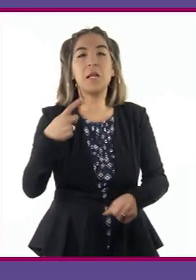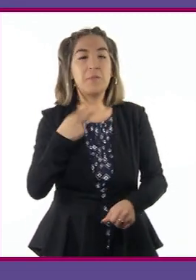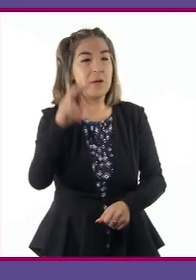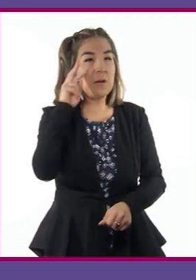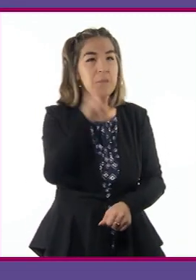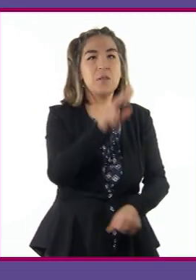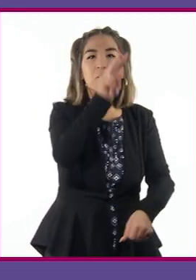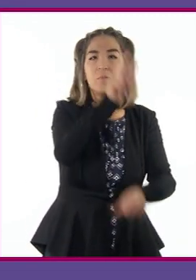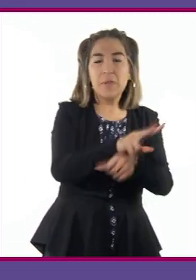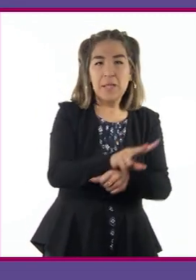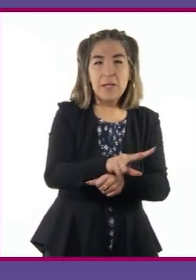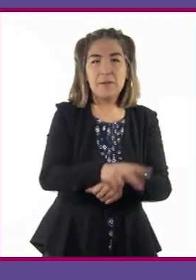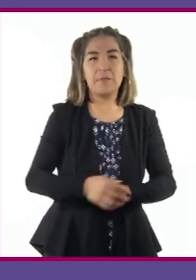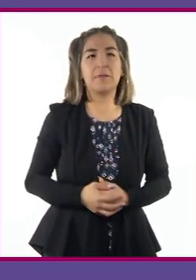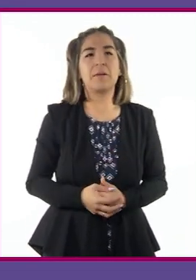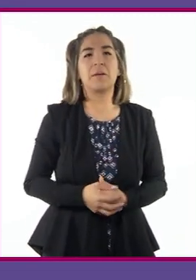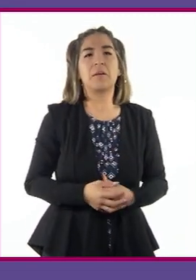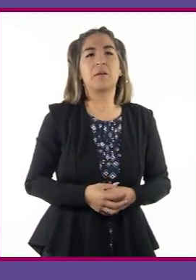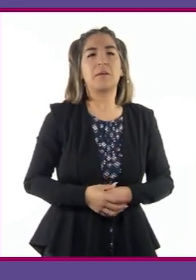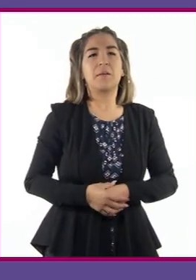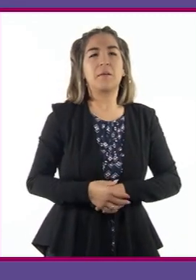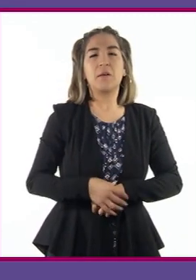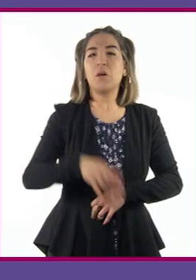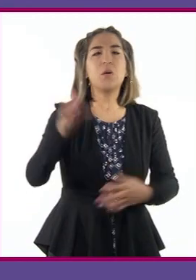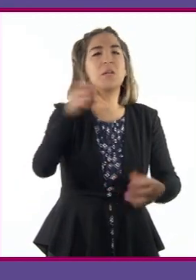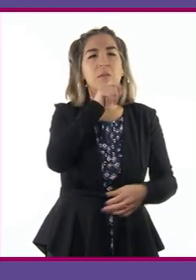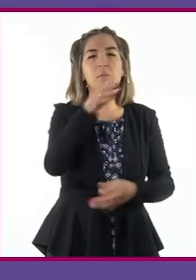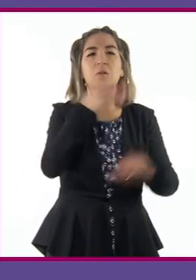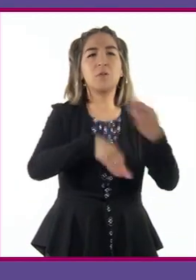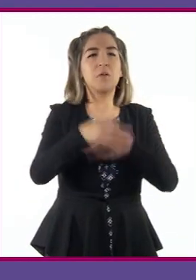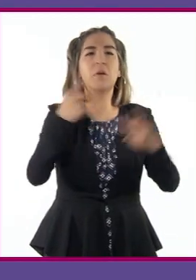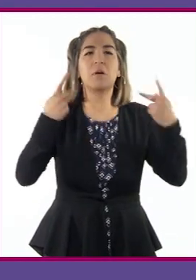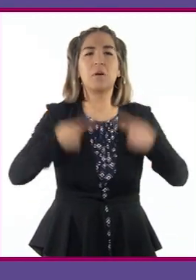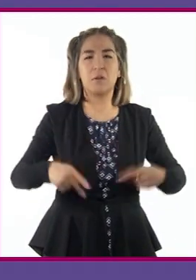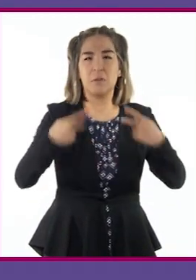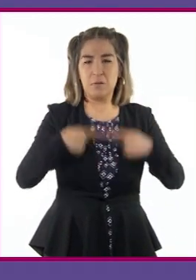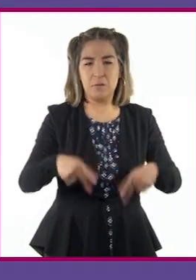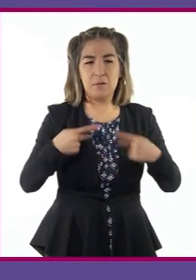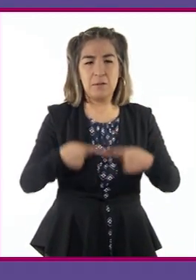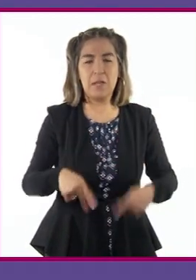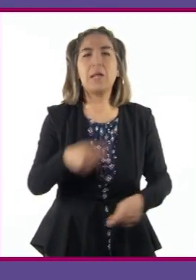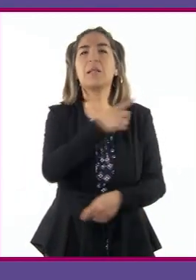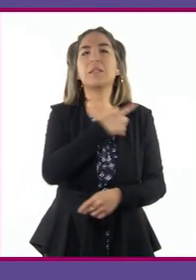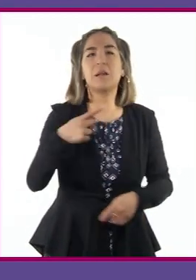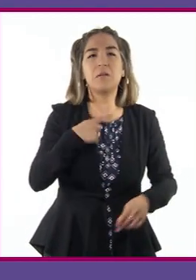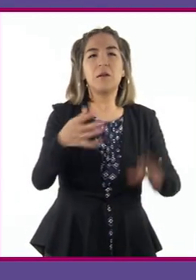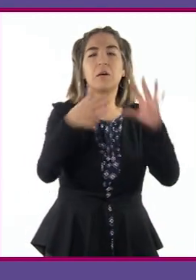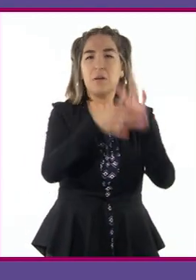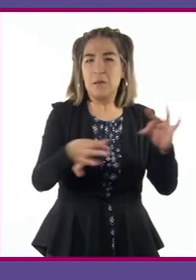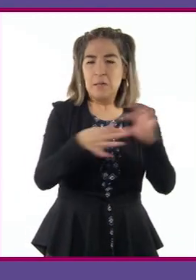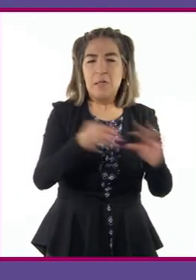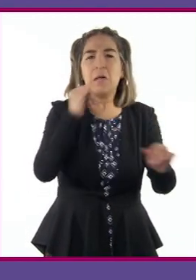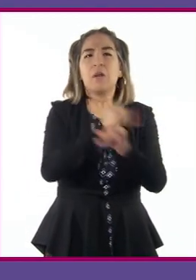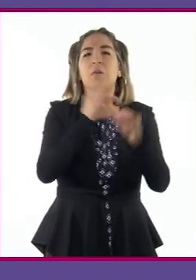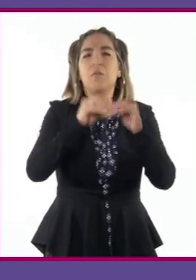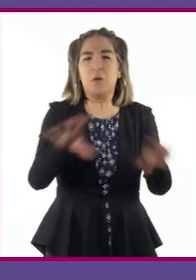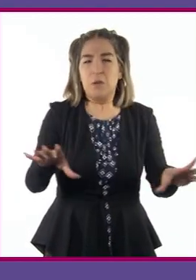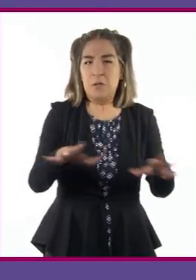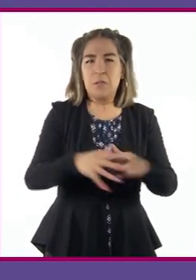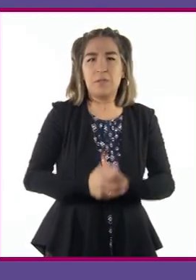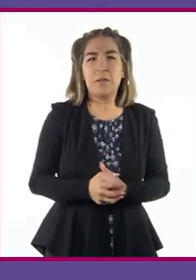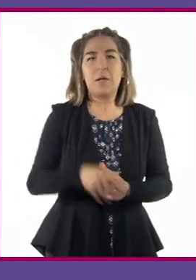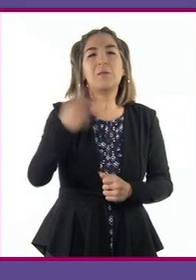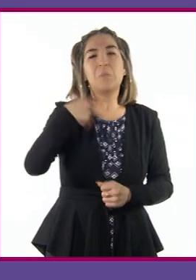Claro, las autoridades y todas las personas físicas o morales saben que deben rendir cuentas, pero sería